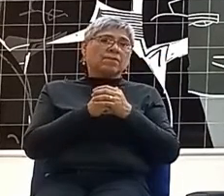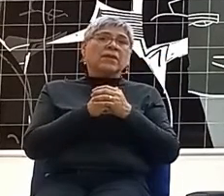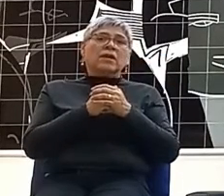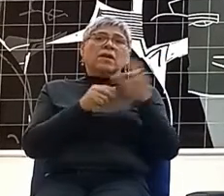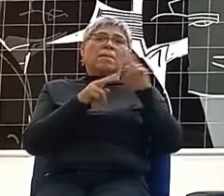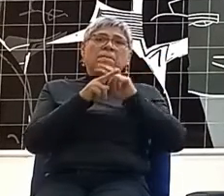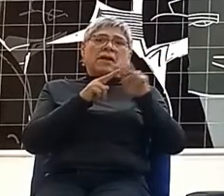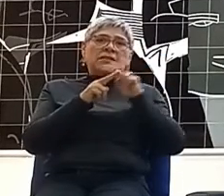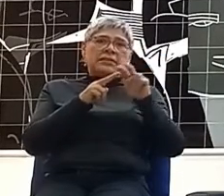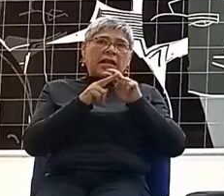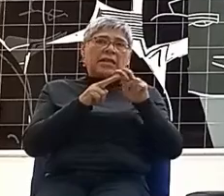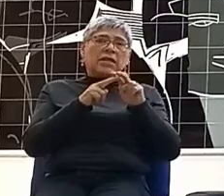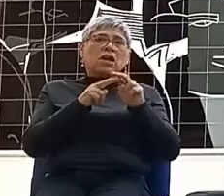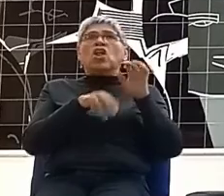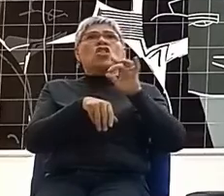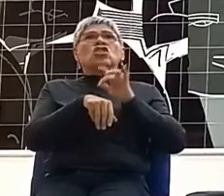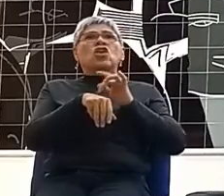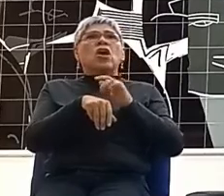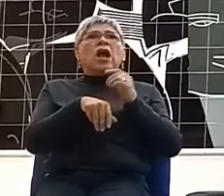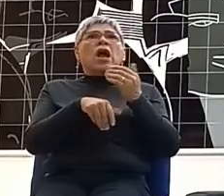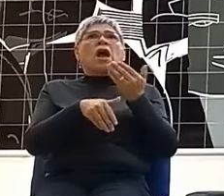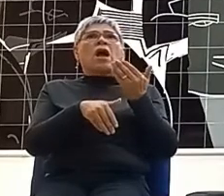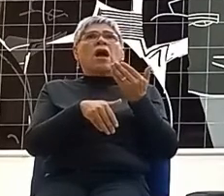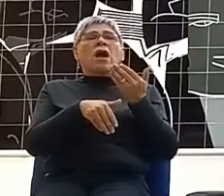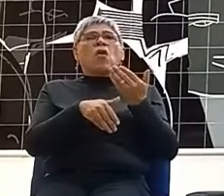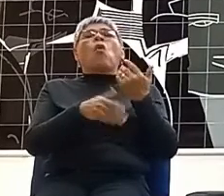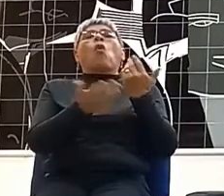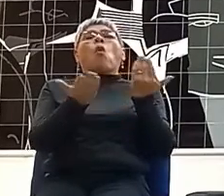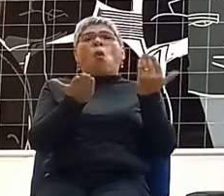prácticamente a principios de la década de los 90,